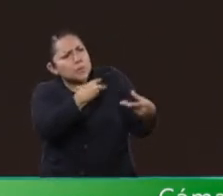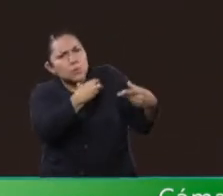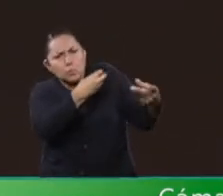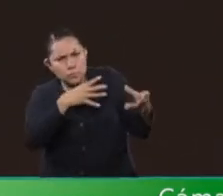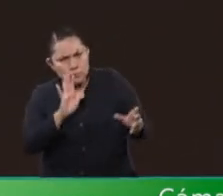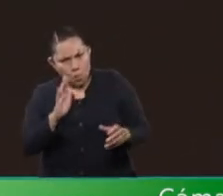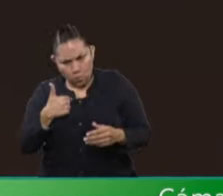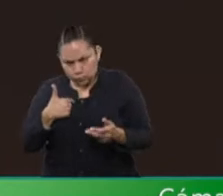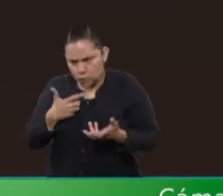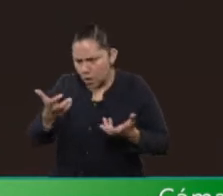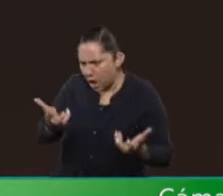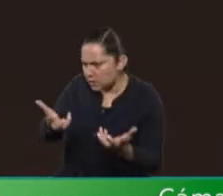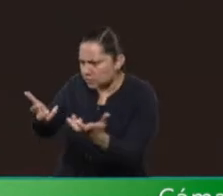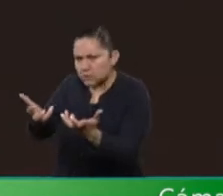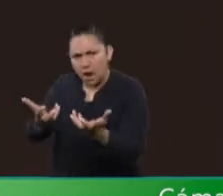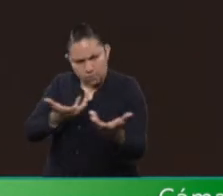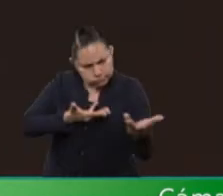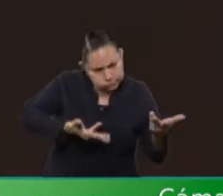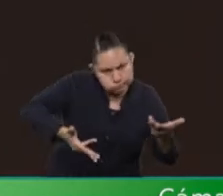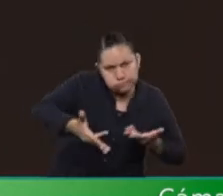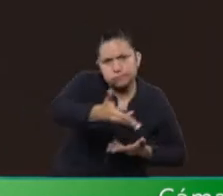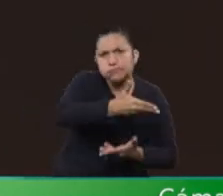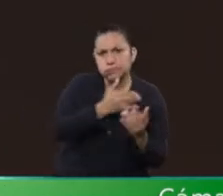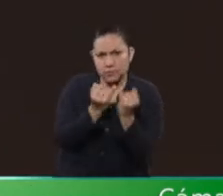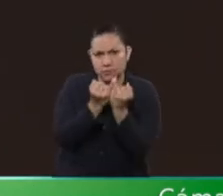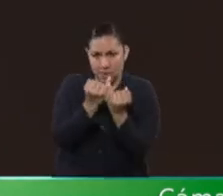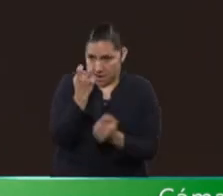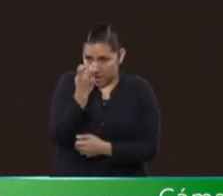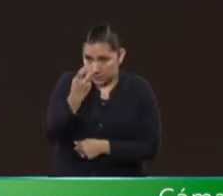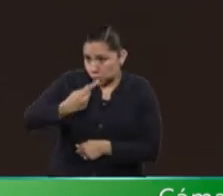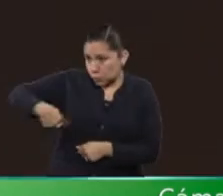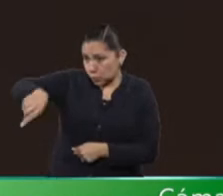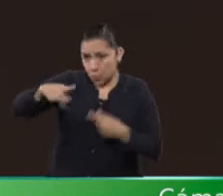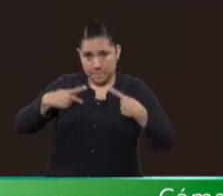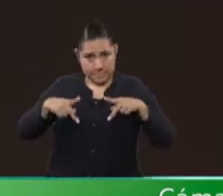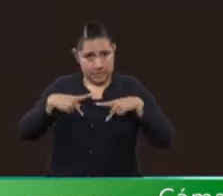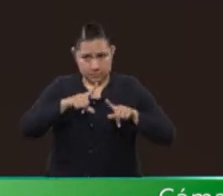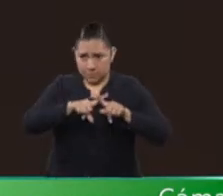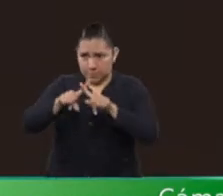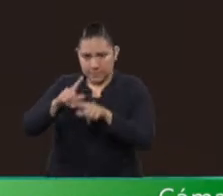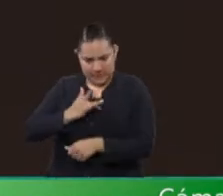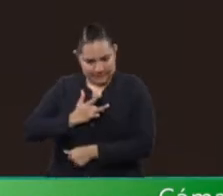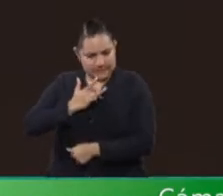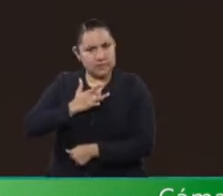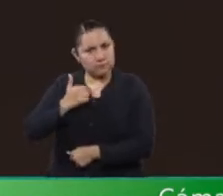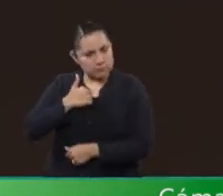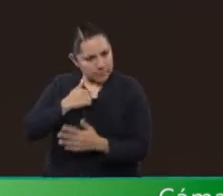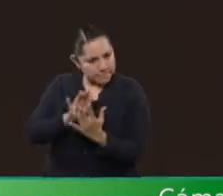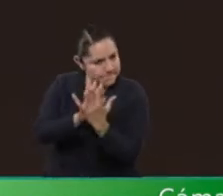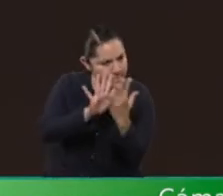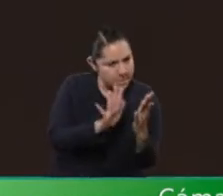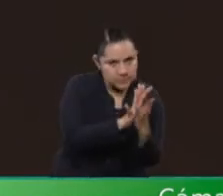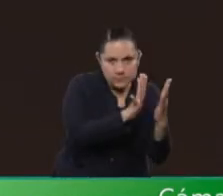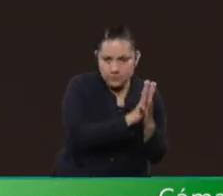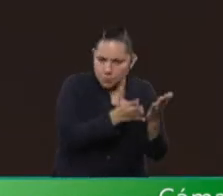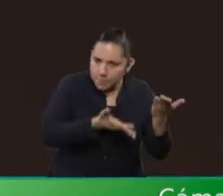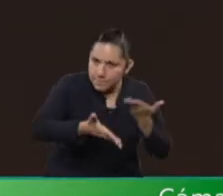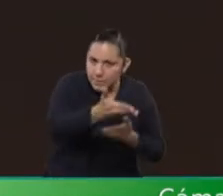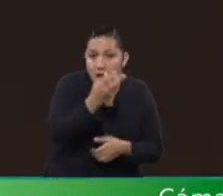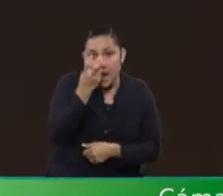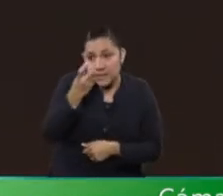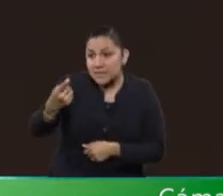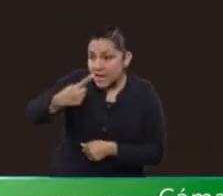puede tener cualquier ser humano tenemos una parte de nuestro pueblo que merece un impulso económico que merece ser